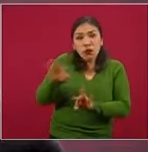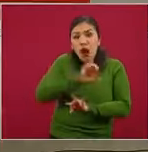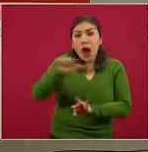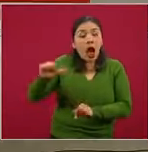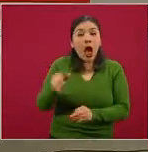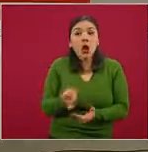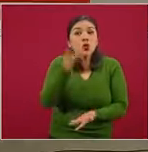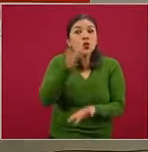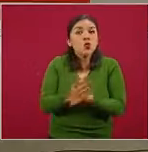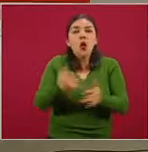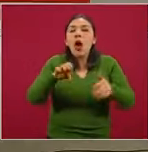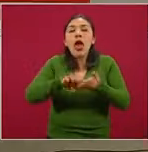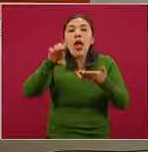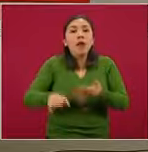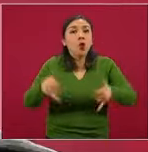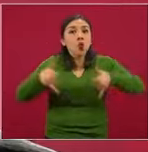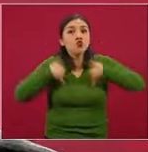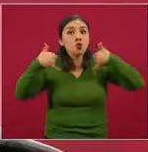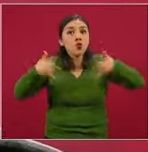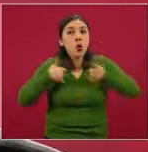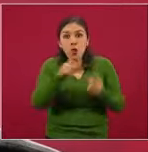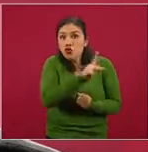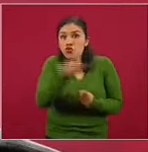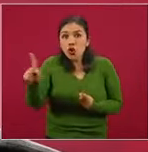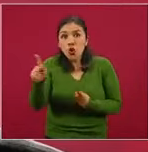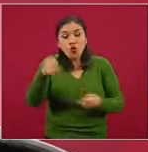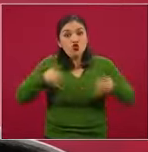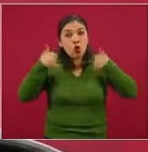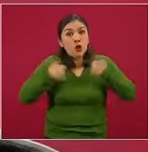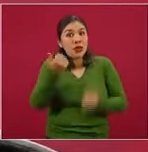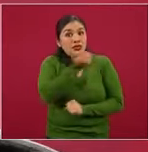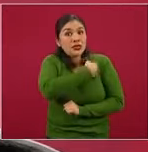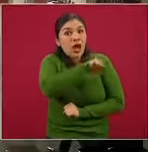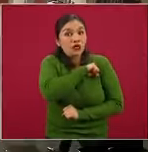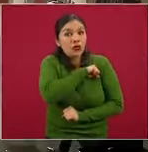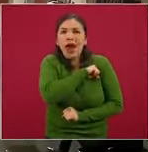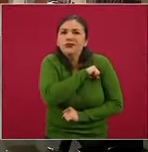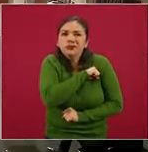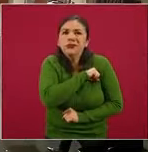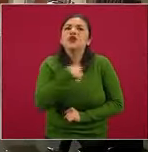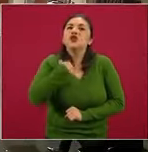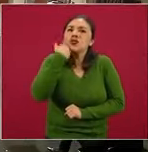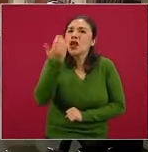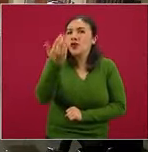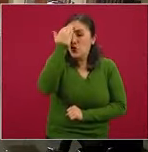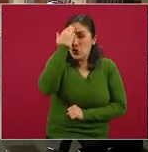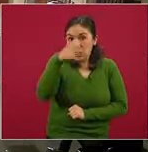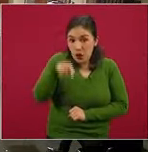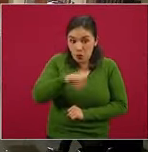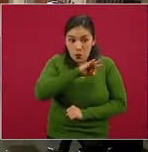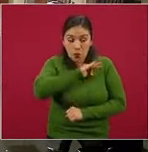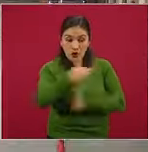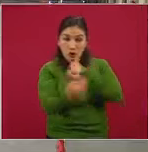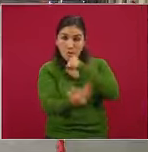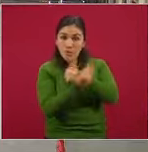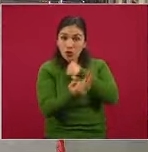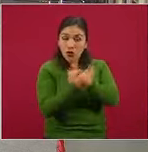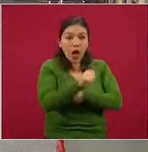personas, por ejemplo, jóvenes, saludables, cuando interesa conocer si la capacidad de protección de la vacuna